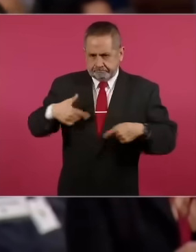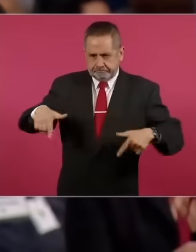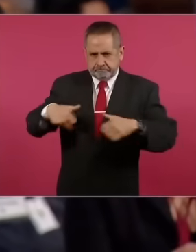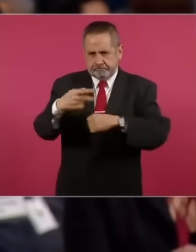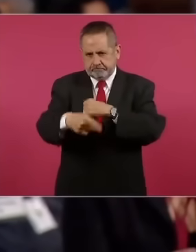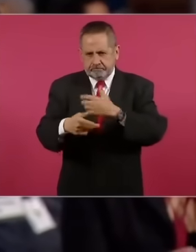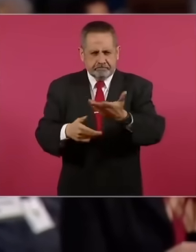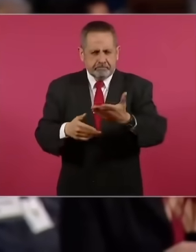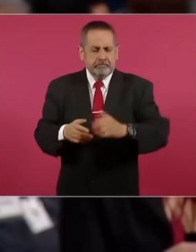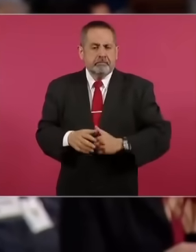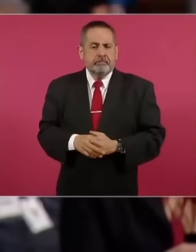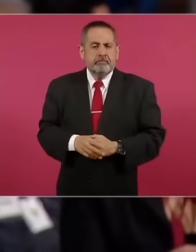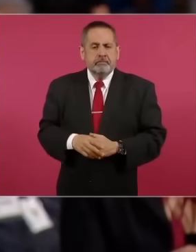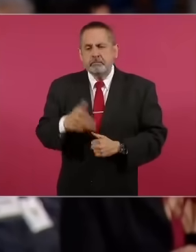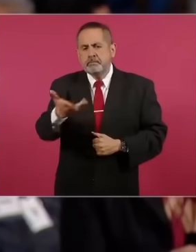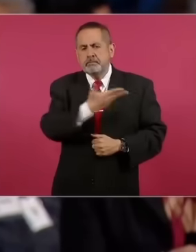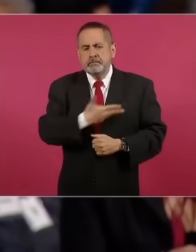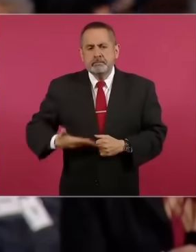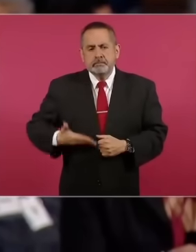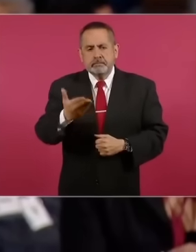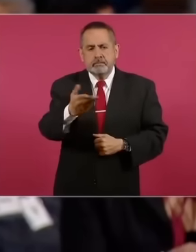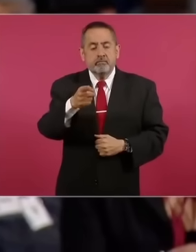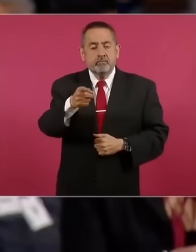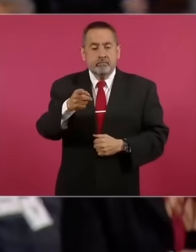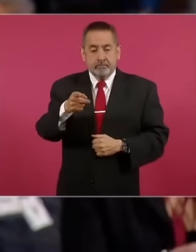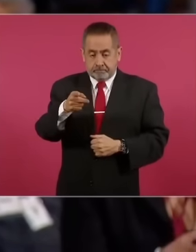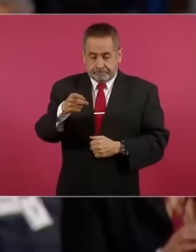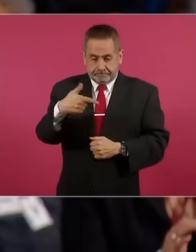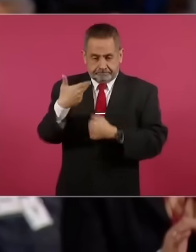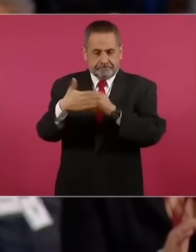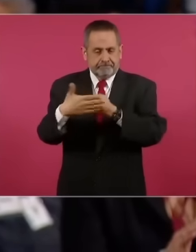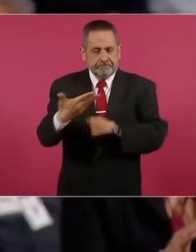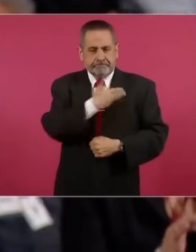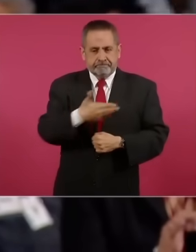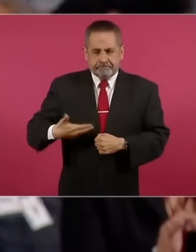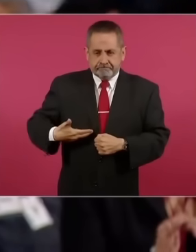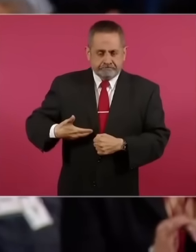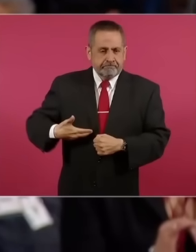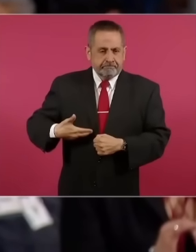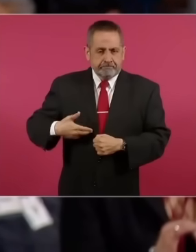es el siguiente. Presidente, usted va a dejar un país sumido en la violencia.